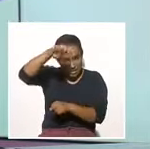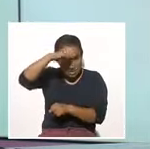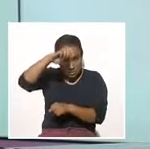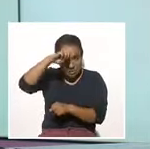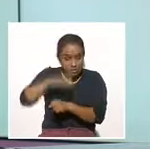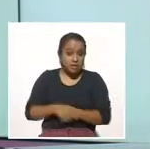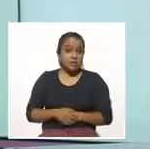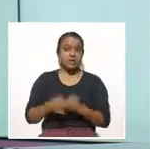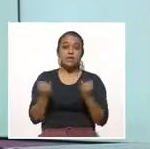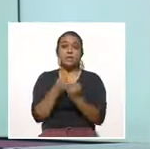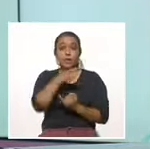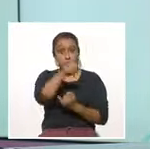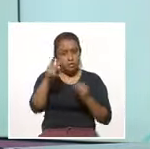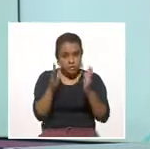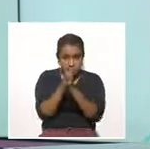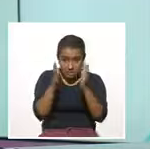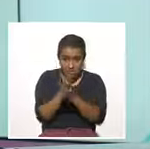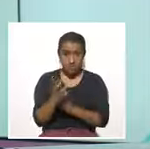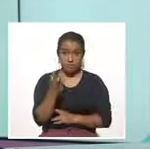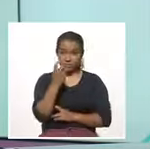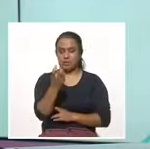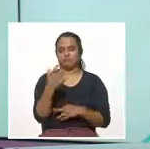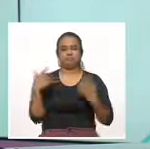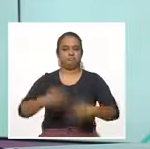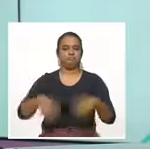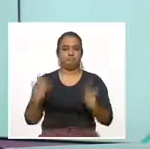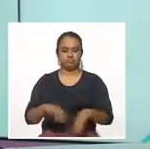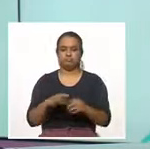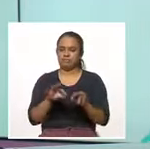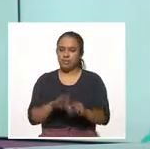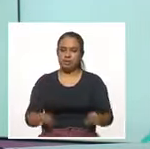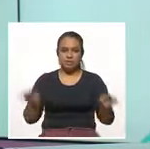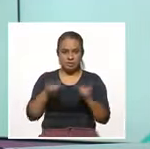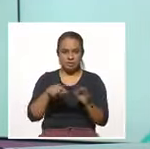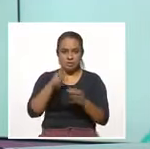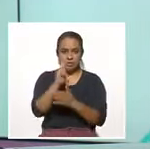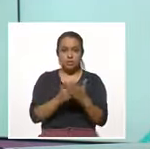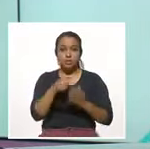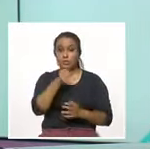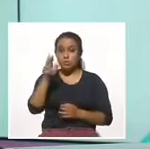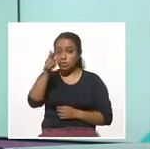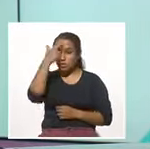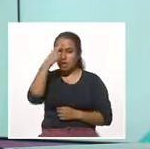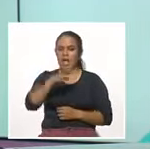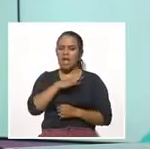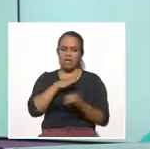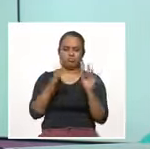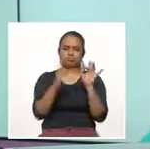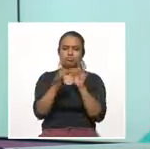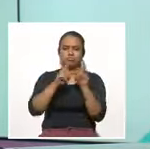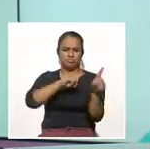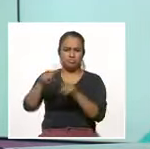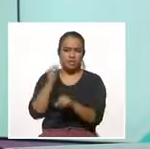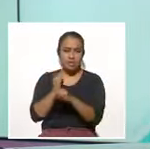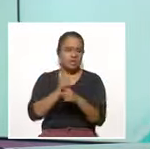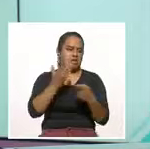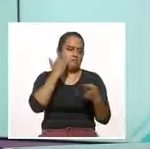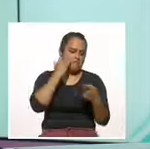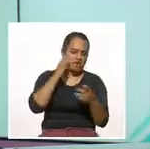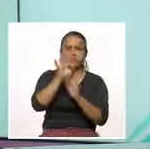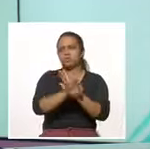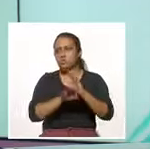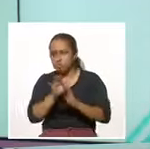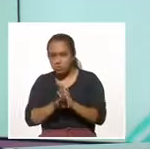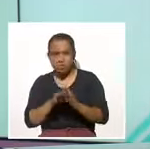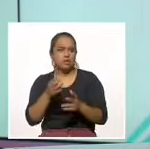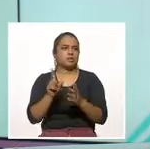su participación para nosotros es una gran parte de nuestro programa. Recuerde que estamos en todas las redes sociales, Facebook, Twitter,